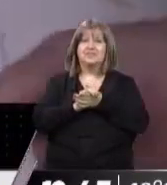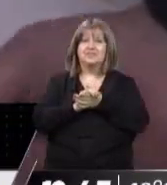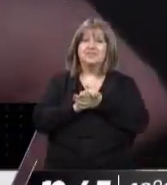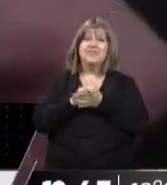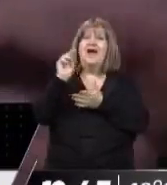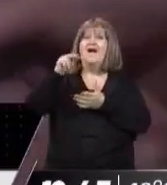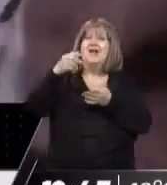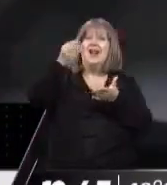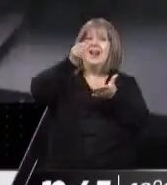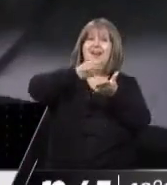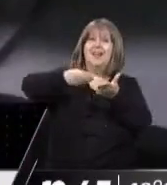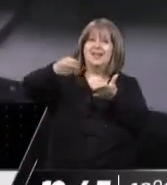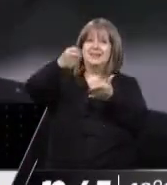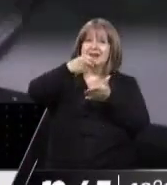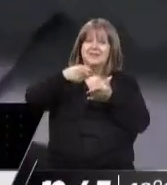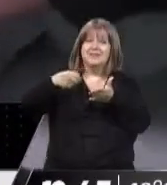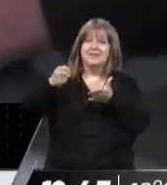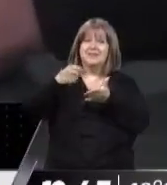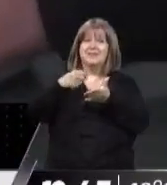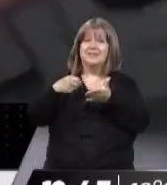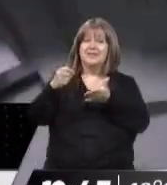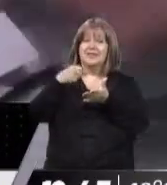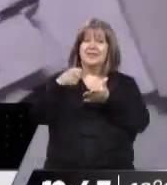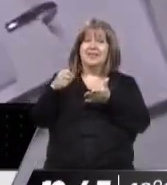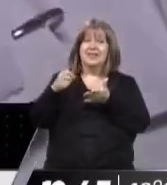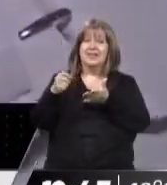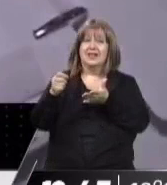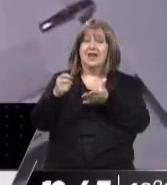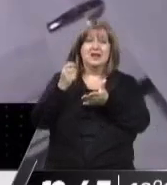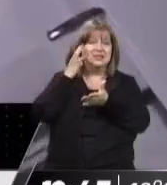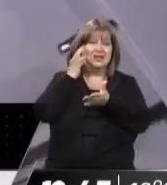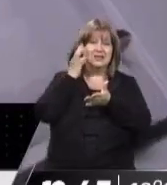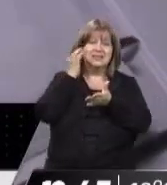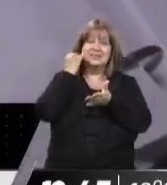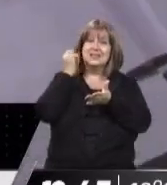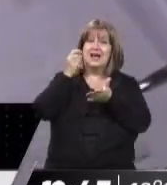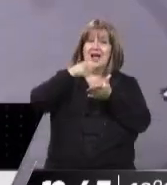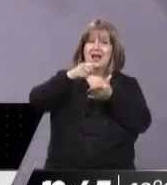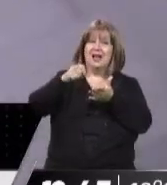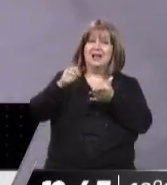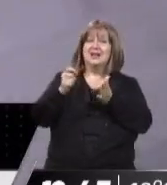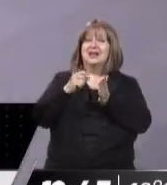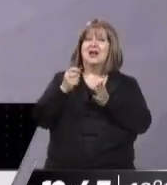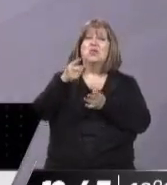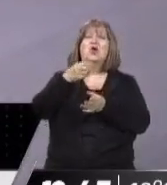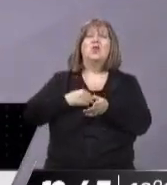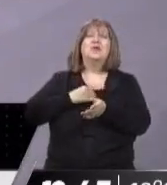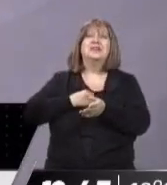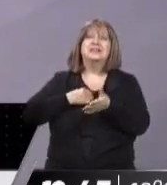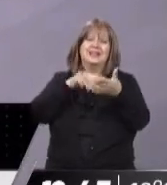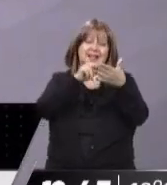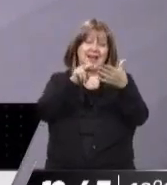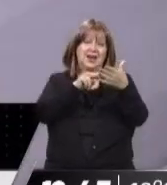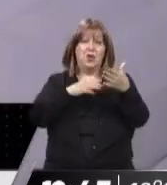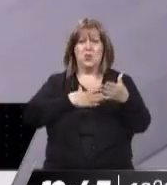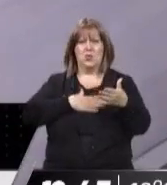hombre. Dibuja y pinta lo que más te gustó de la leyenda. Pero ya estás escribiendo vos, ya estás leyendo. Ya estamos, sí. ¿Cómo sí. te sentís con eso?